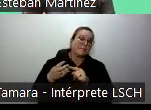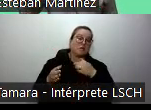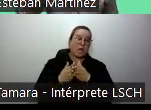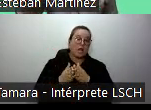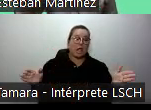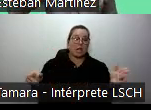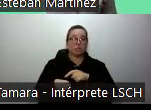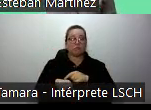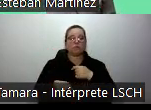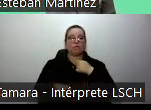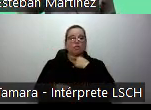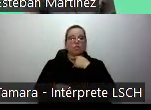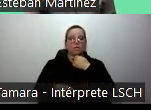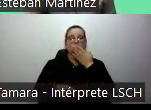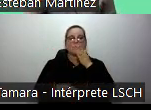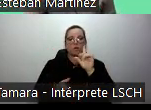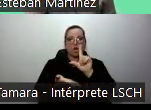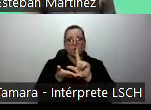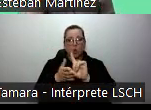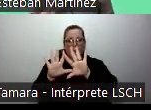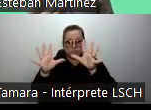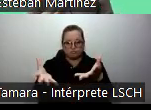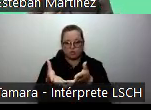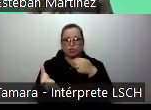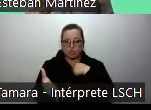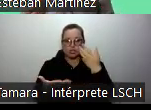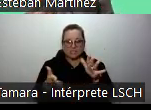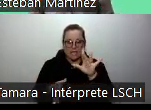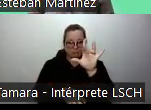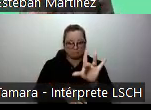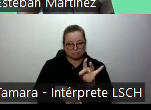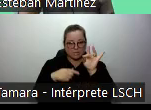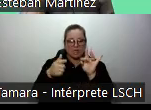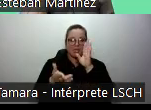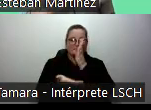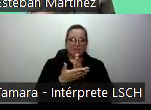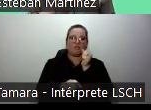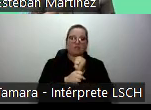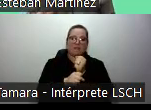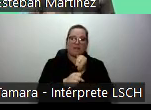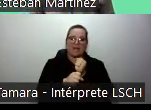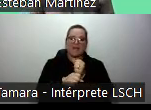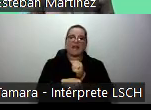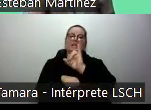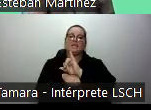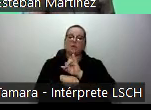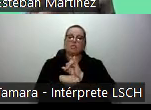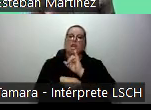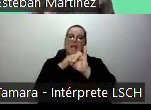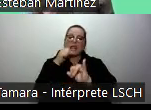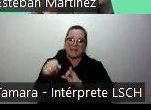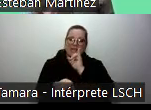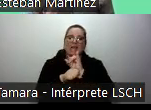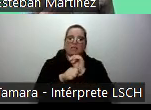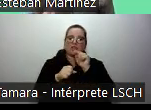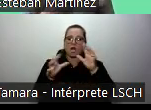qué para mejorar este lugar del mundo que yo definí necesito trabajar en cierta institución inter nacional a cargo de un